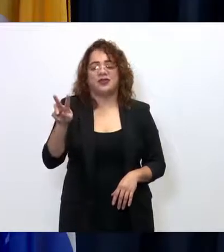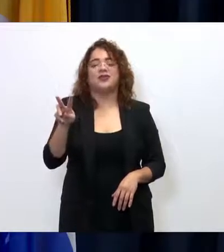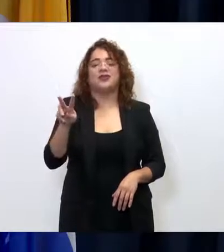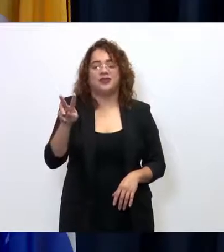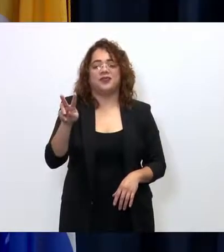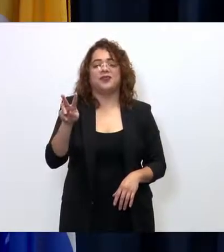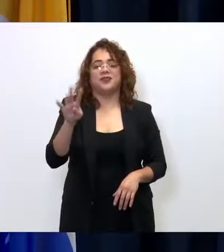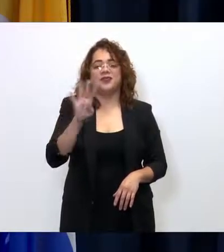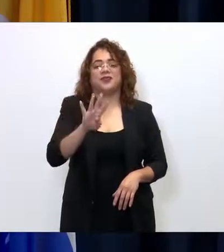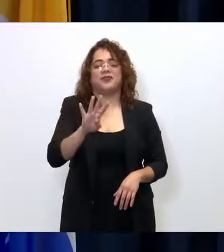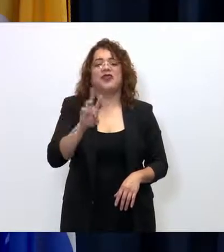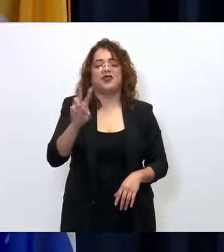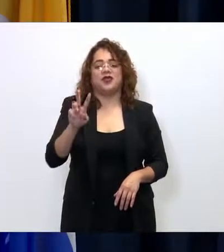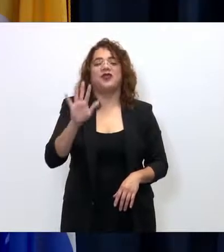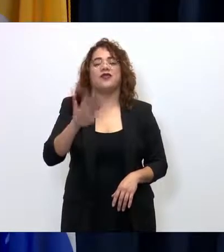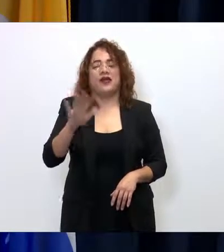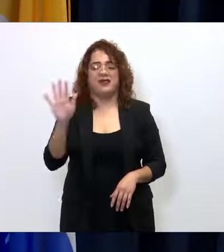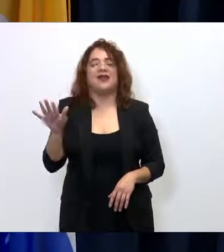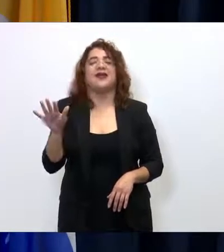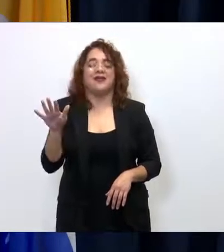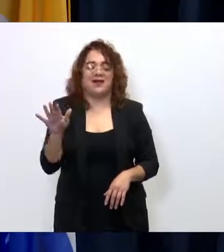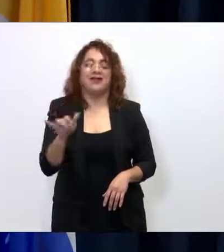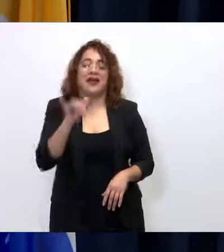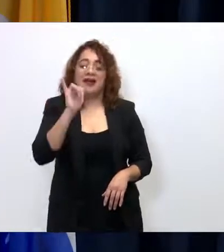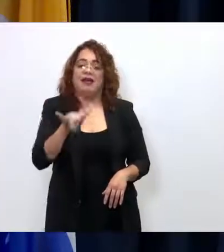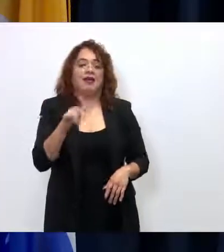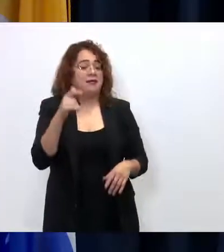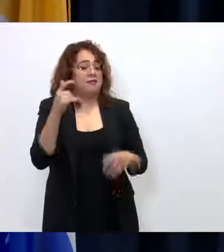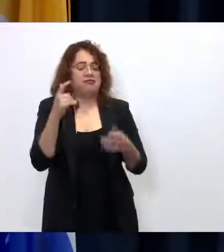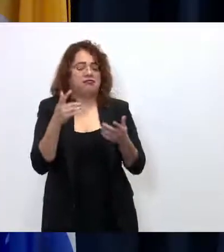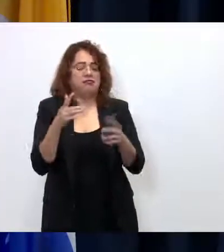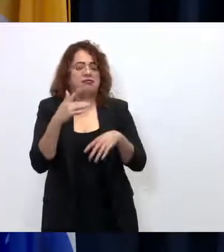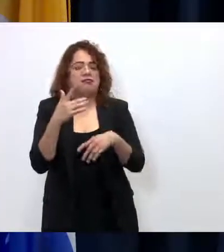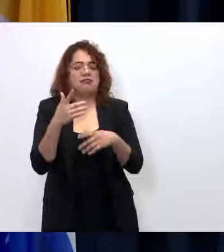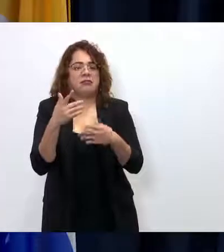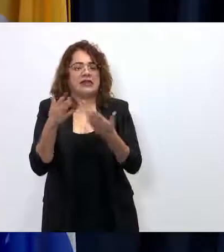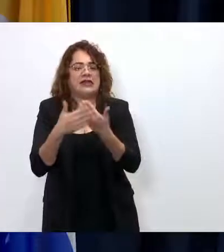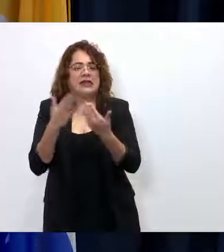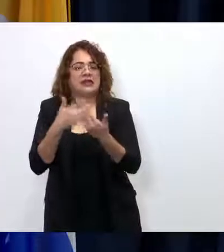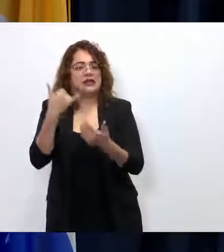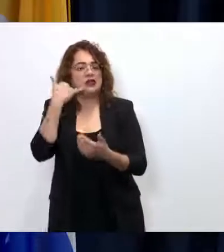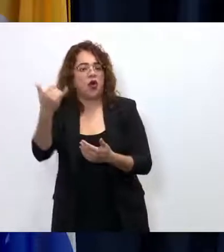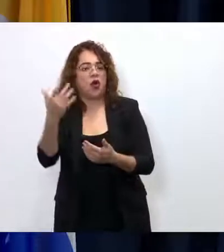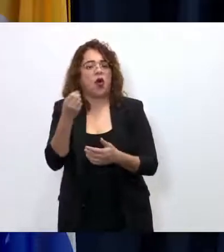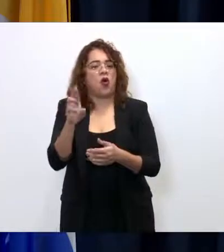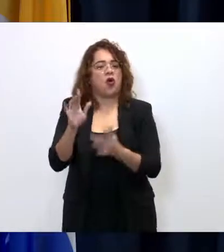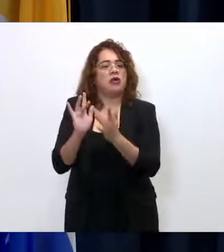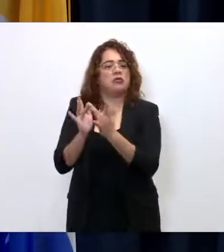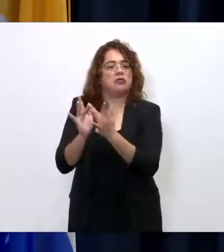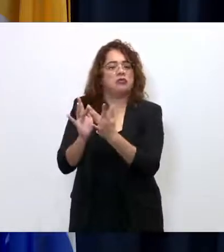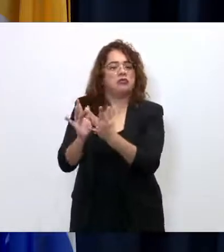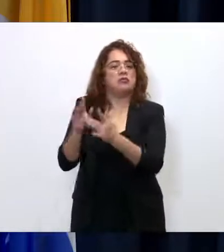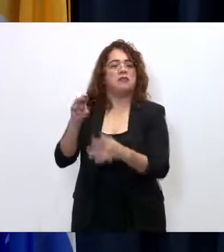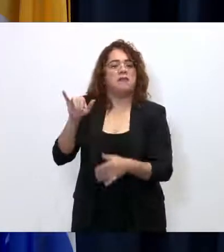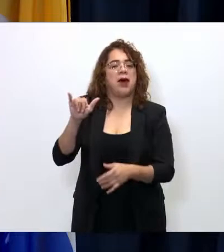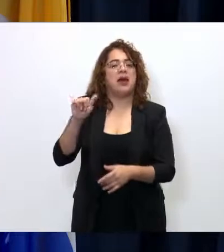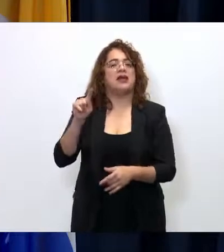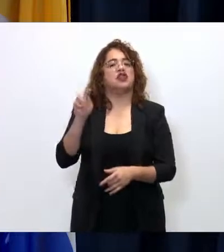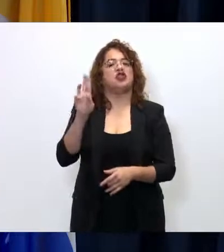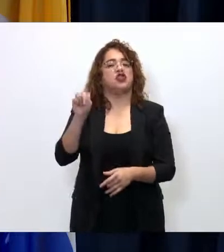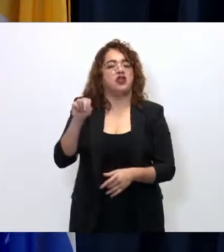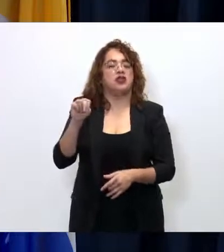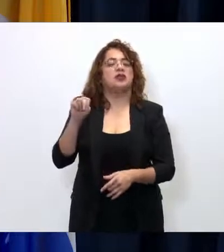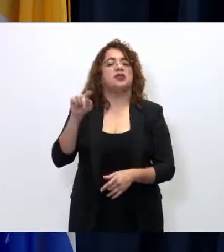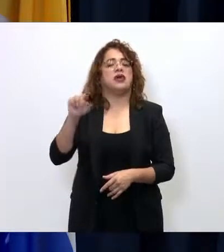mayor hasta la semana que viene. Si desea, ahora voy a compartir datos para darle una idea